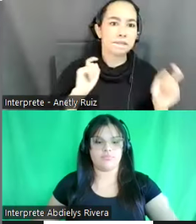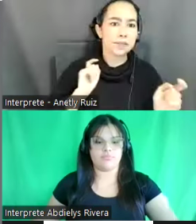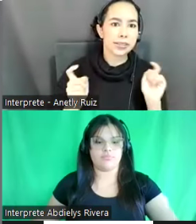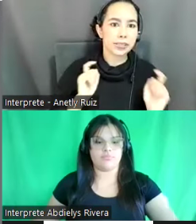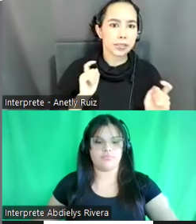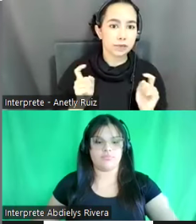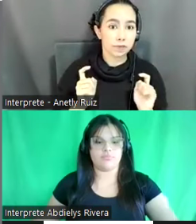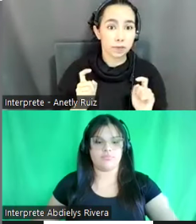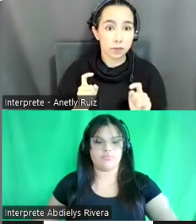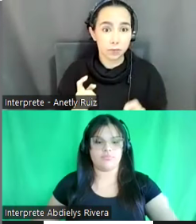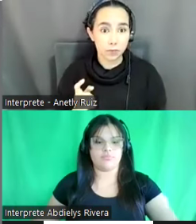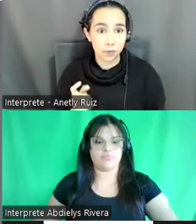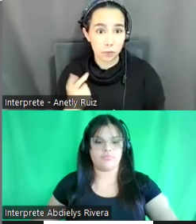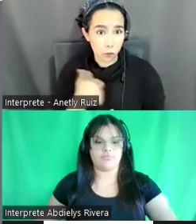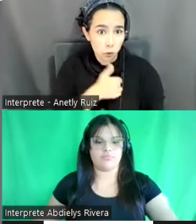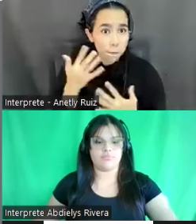alguna queja